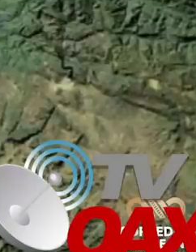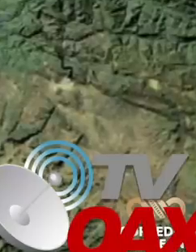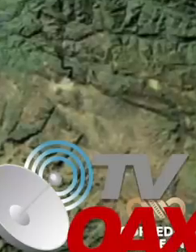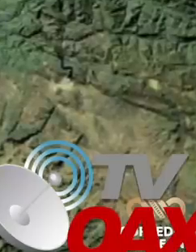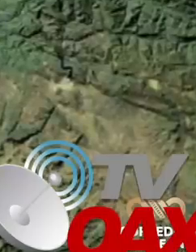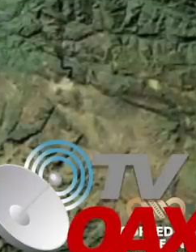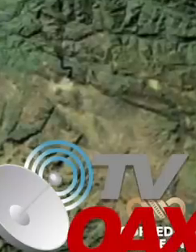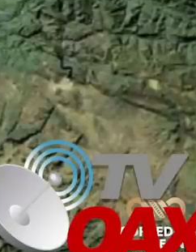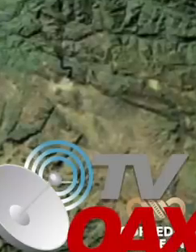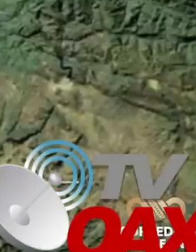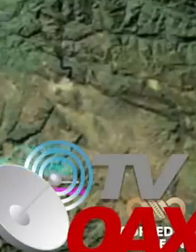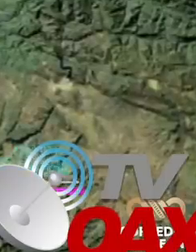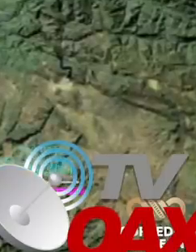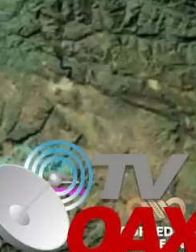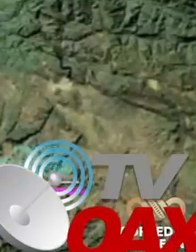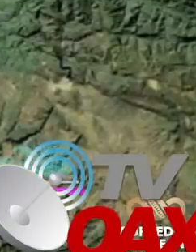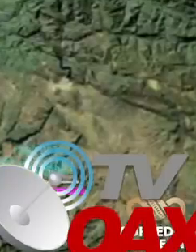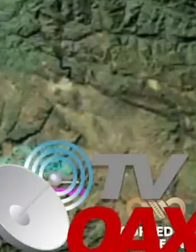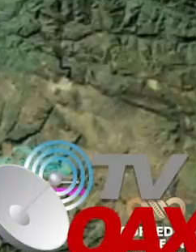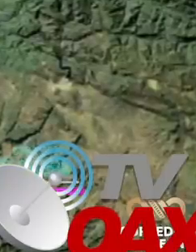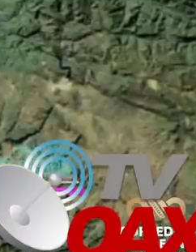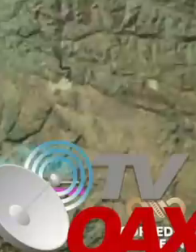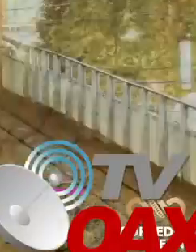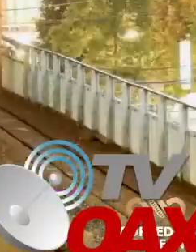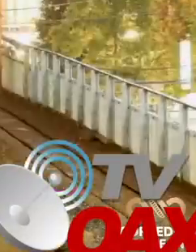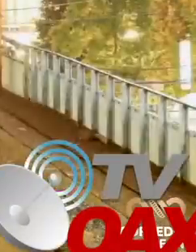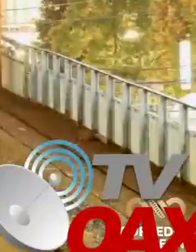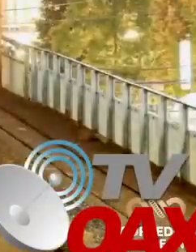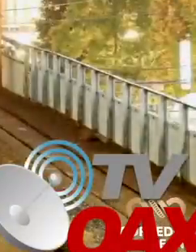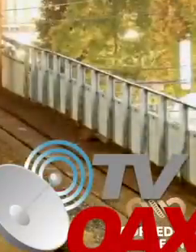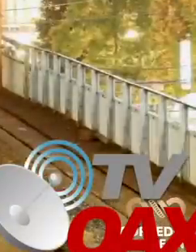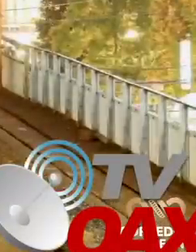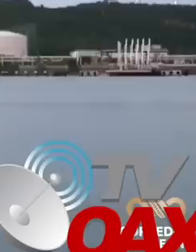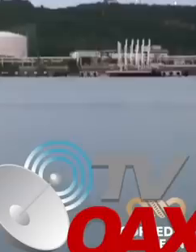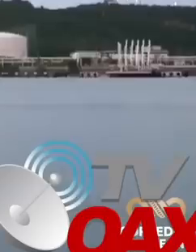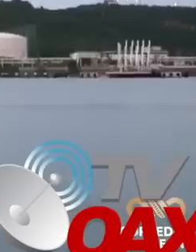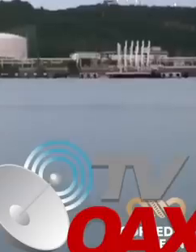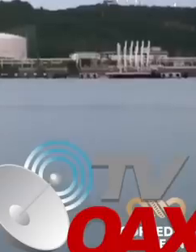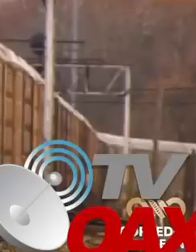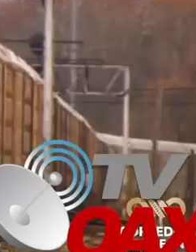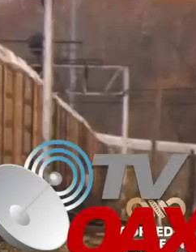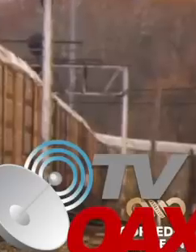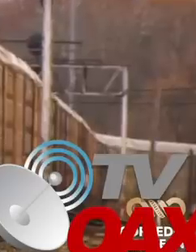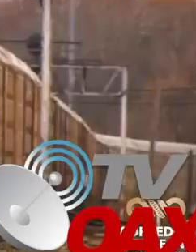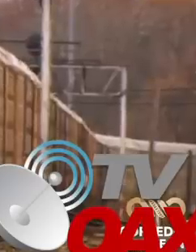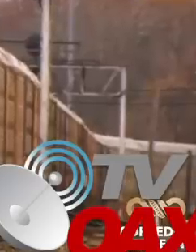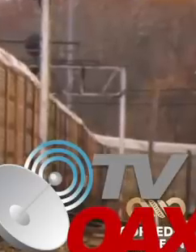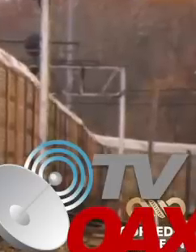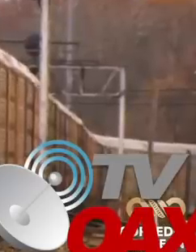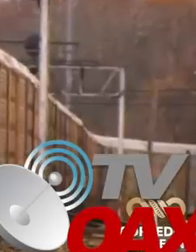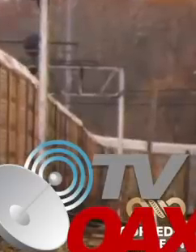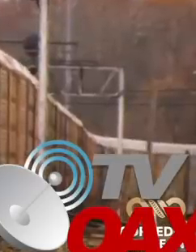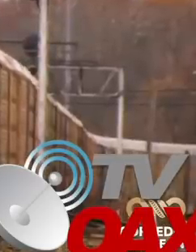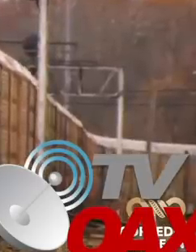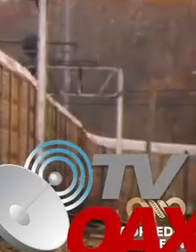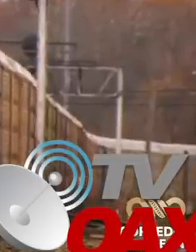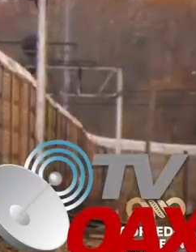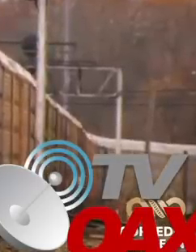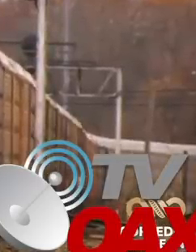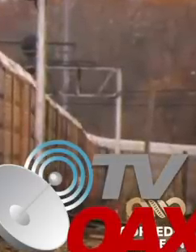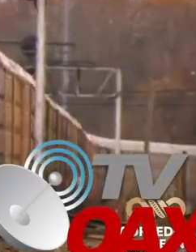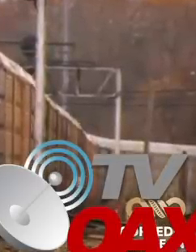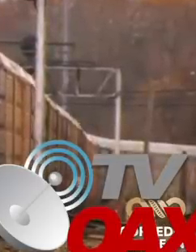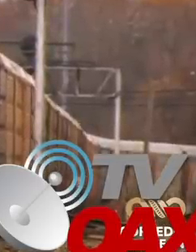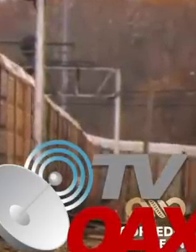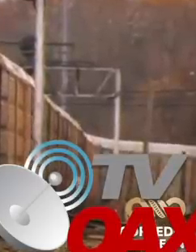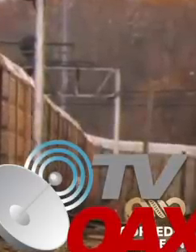el transporte de carga y así formar parte del comercio mundial. El Corredor Interoceánico de México